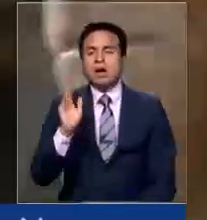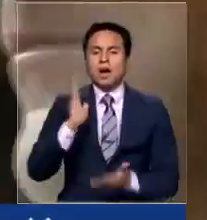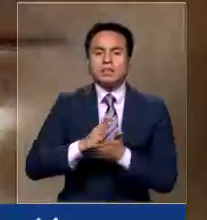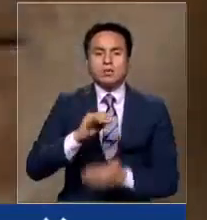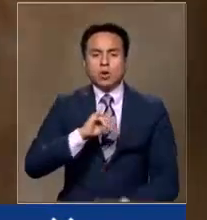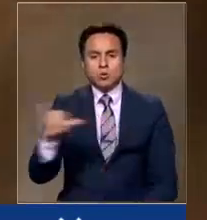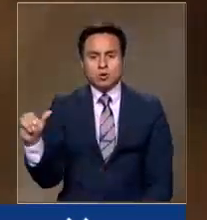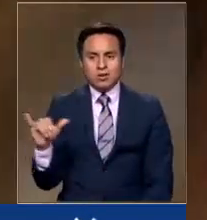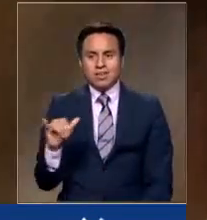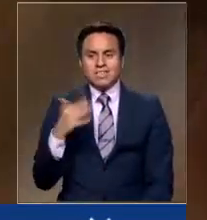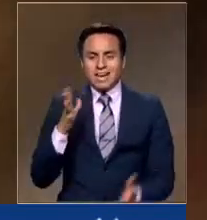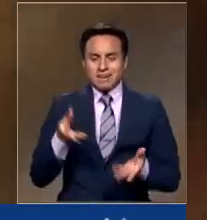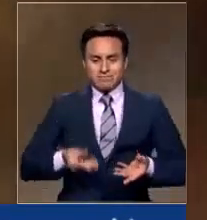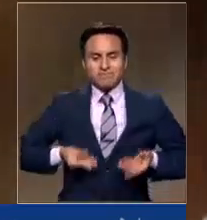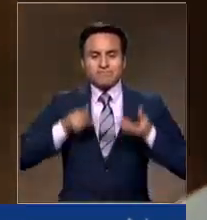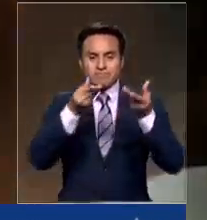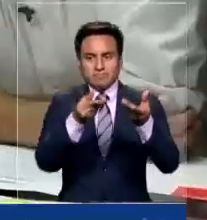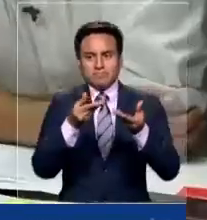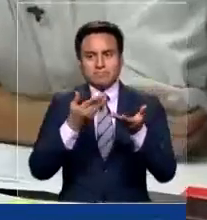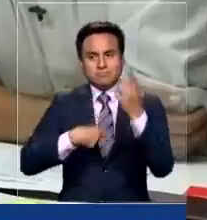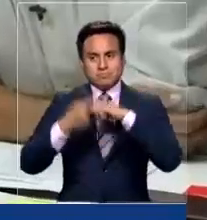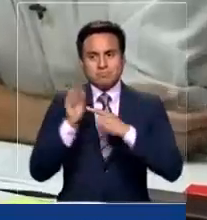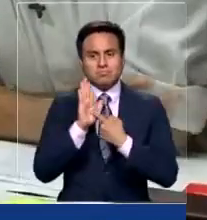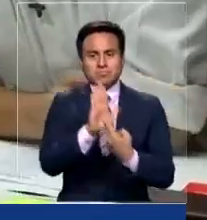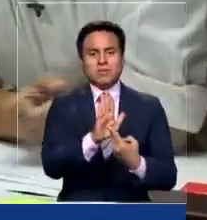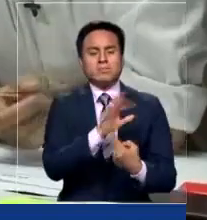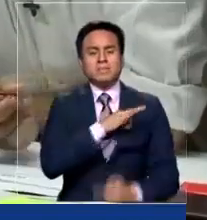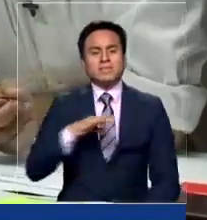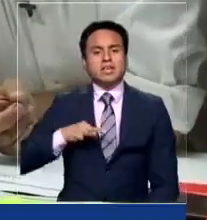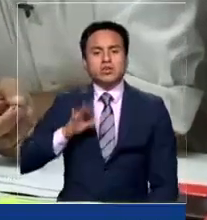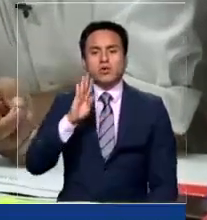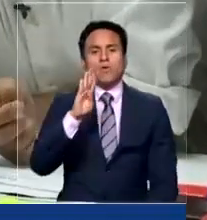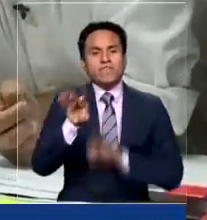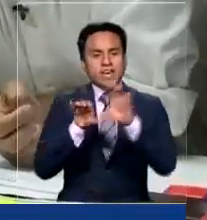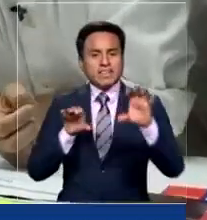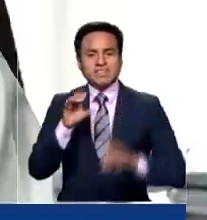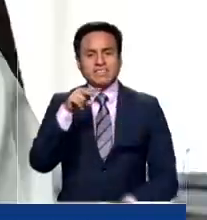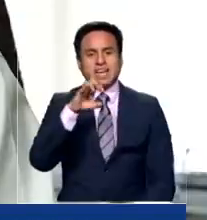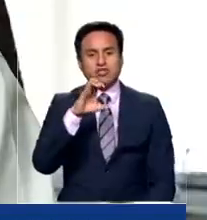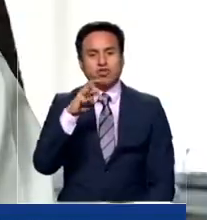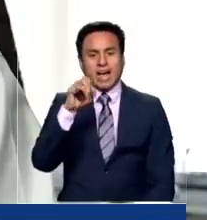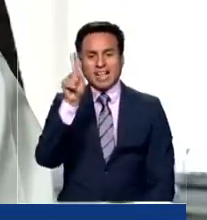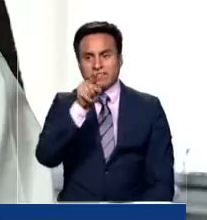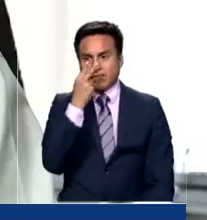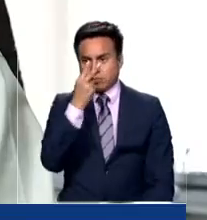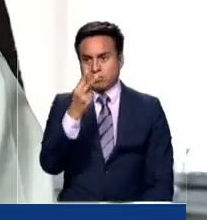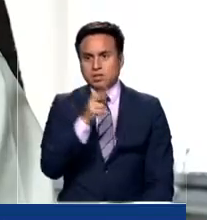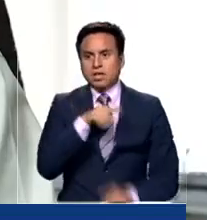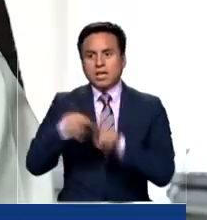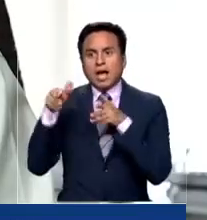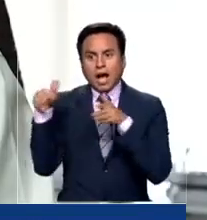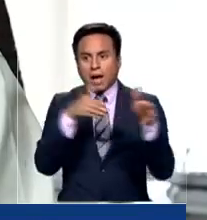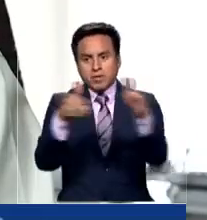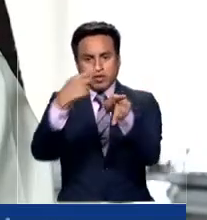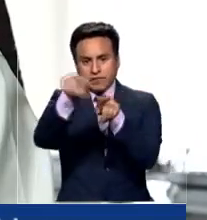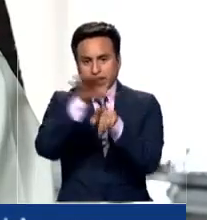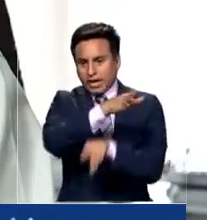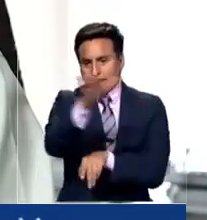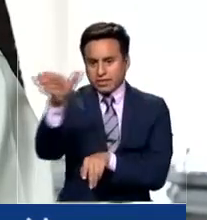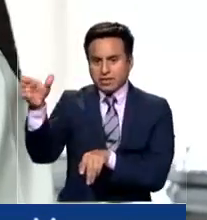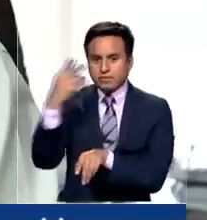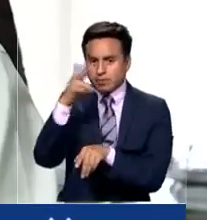llevamos los antecedentes de lo ocurrido al ministerio de bienes nacionales fuimos a ver distintos caminos que están